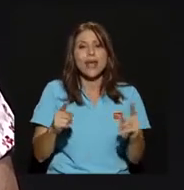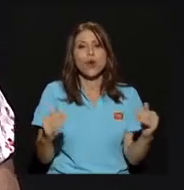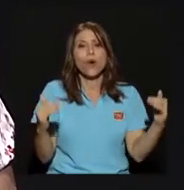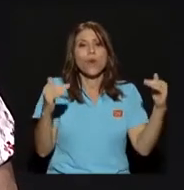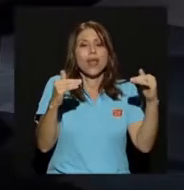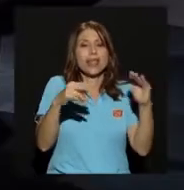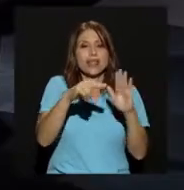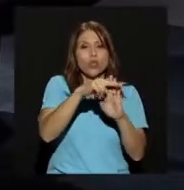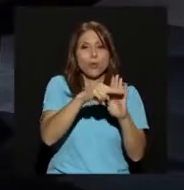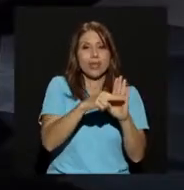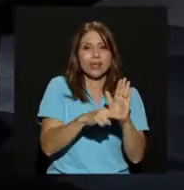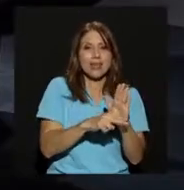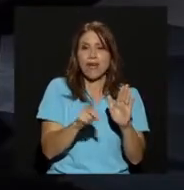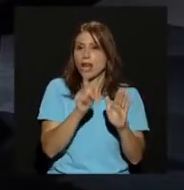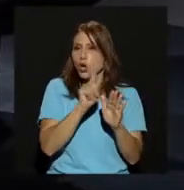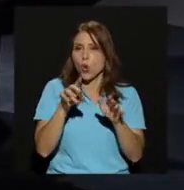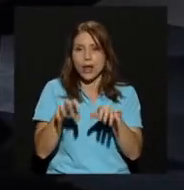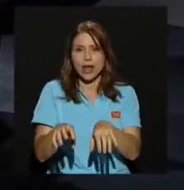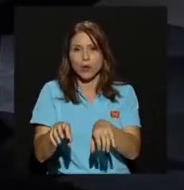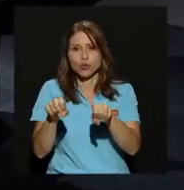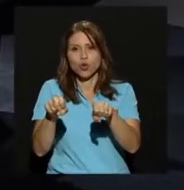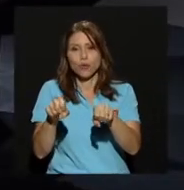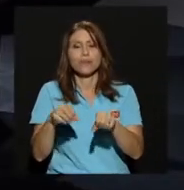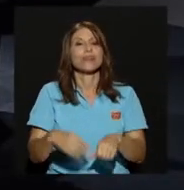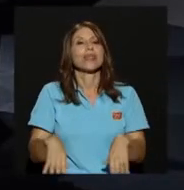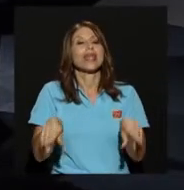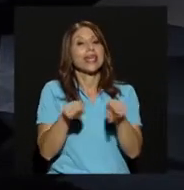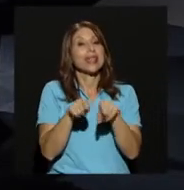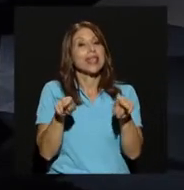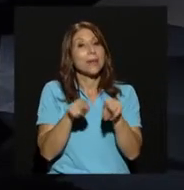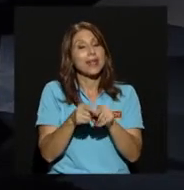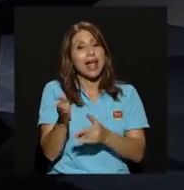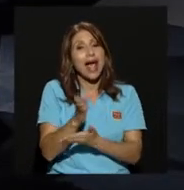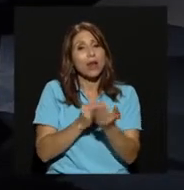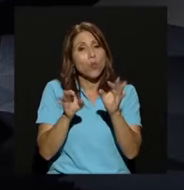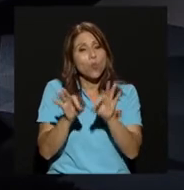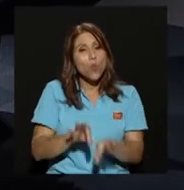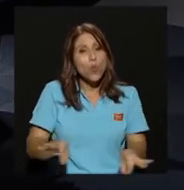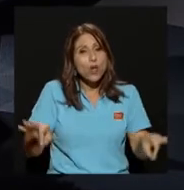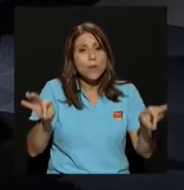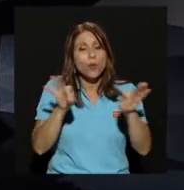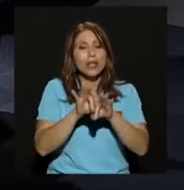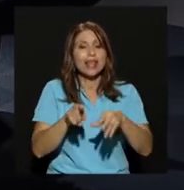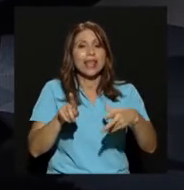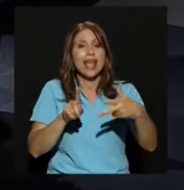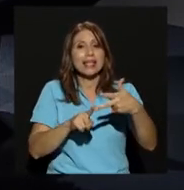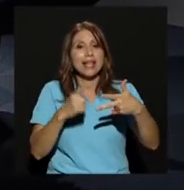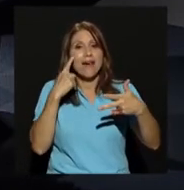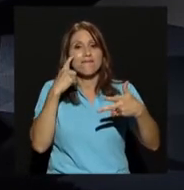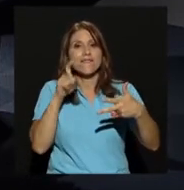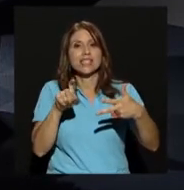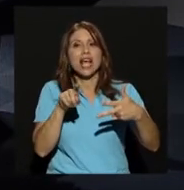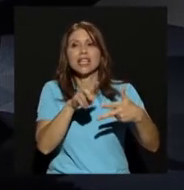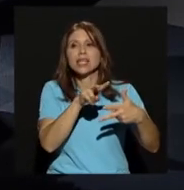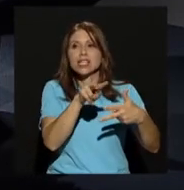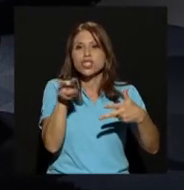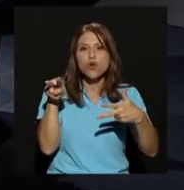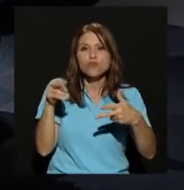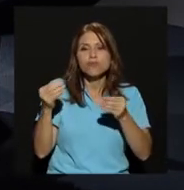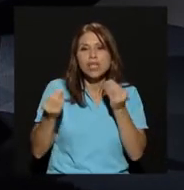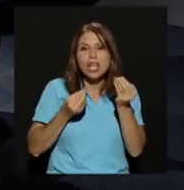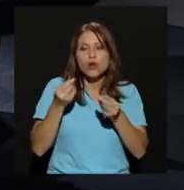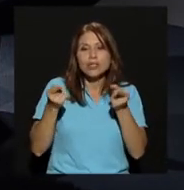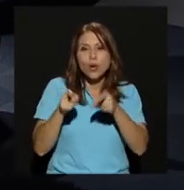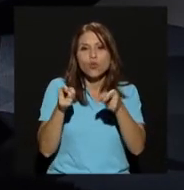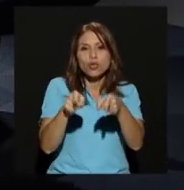de ejecución. Y quizás otro aspecto muy importante que le toca al Consejo es la fiscalización de lo que está ocurriendo.